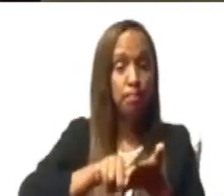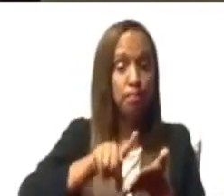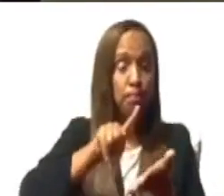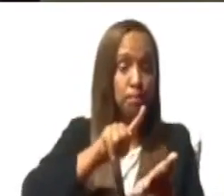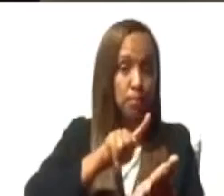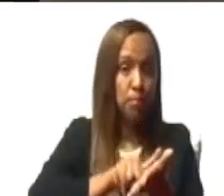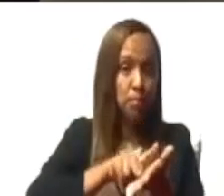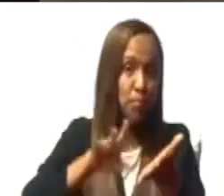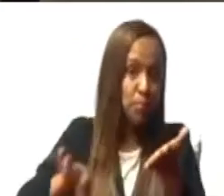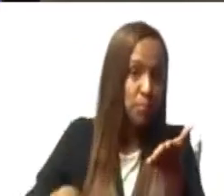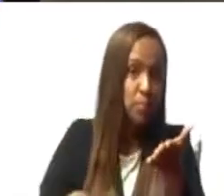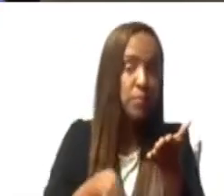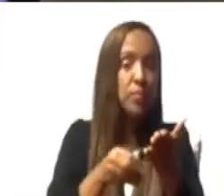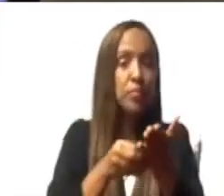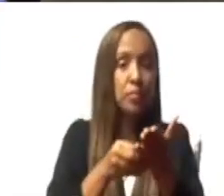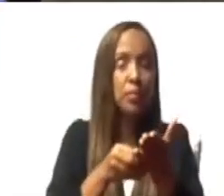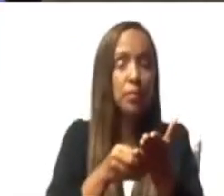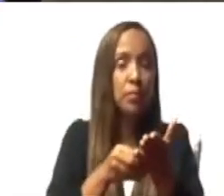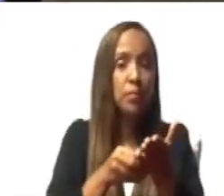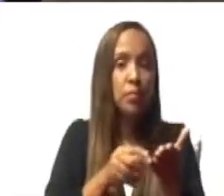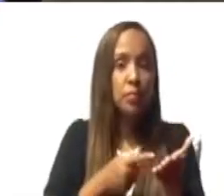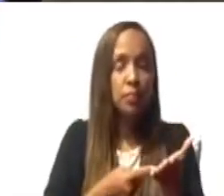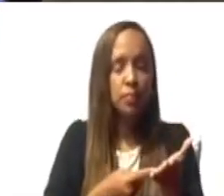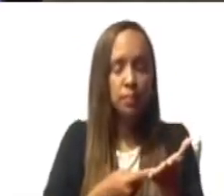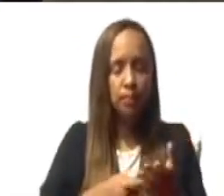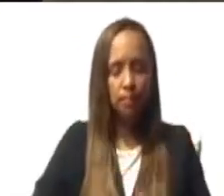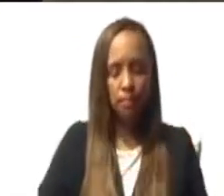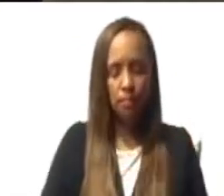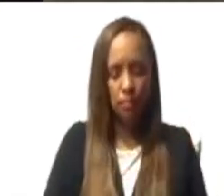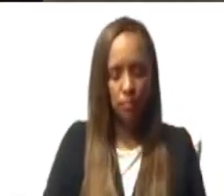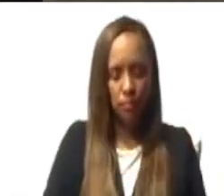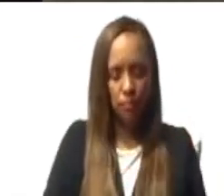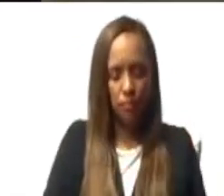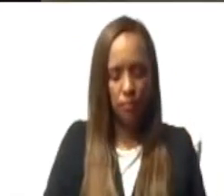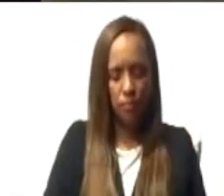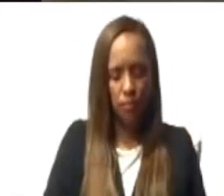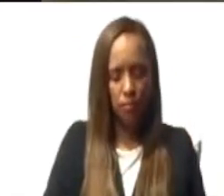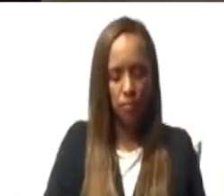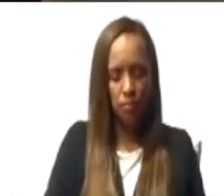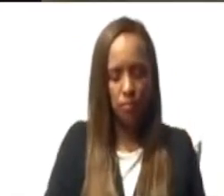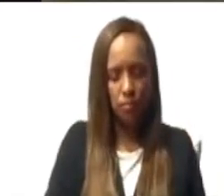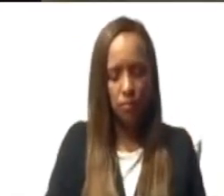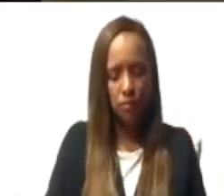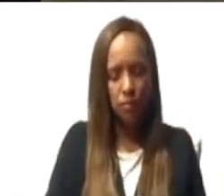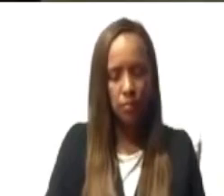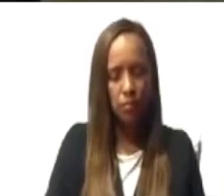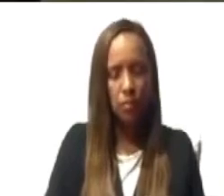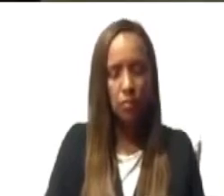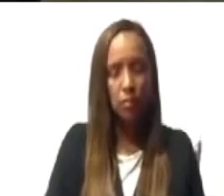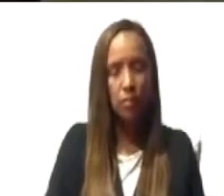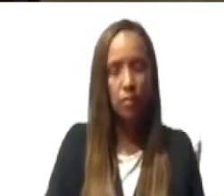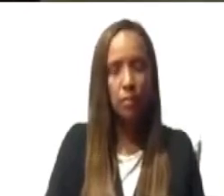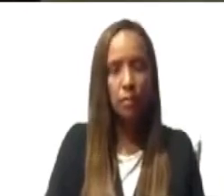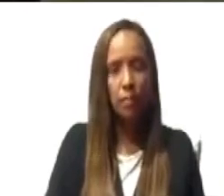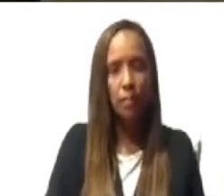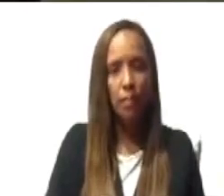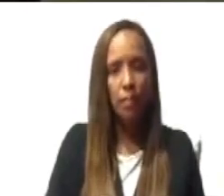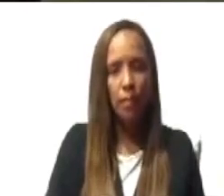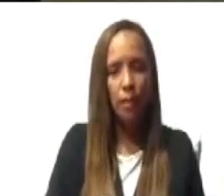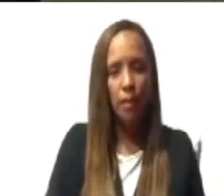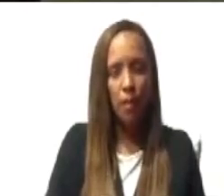Nosotros estamos llenos de sorpresa, porque este presupuesto